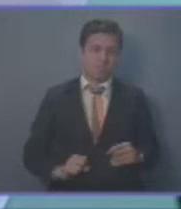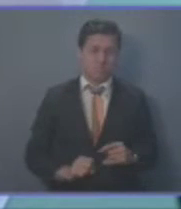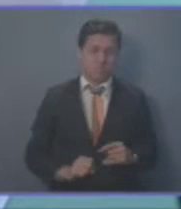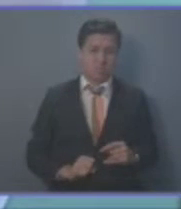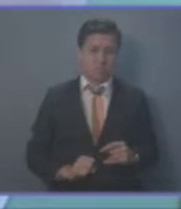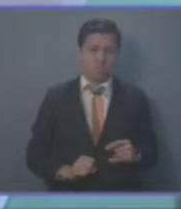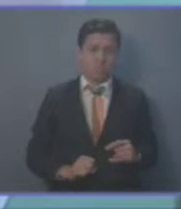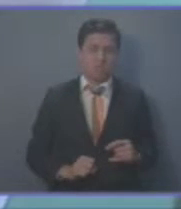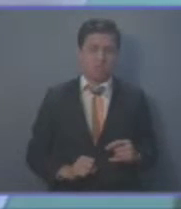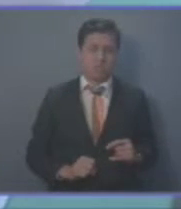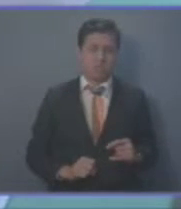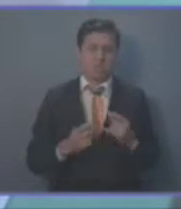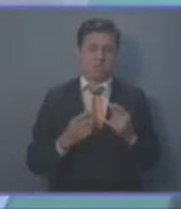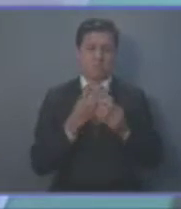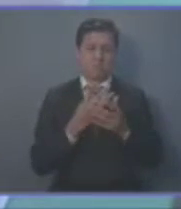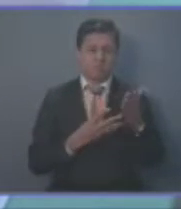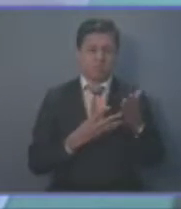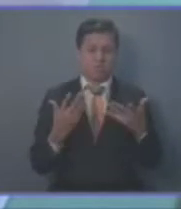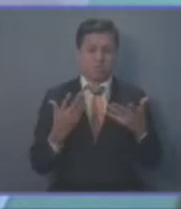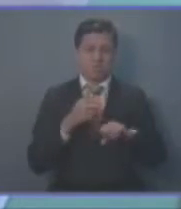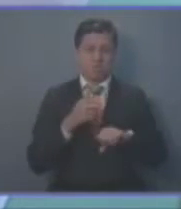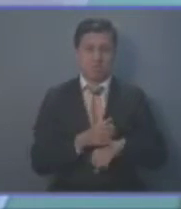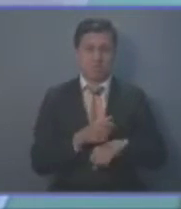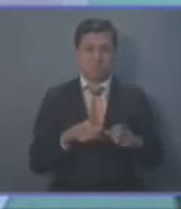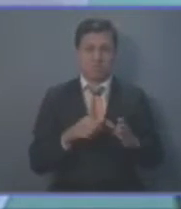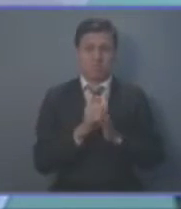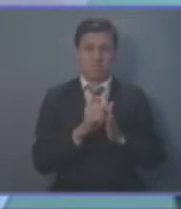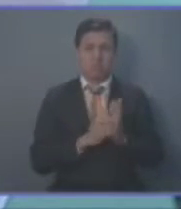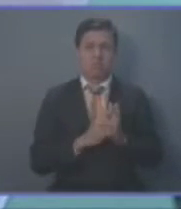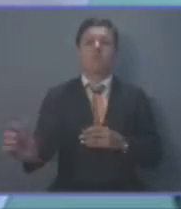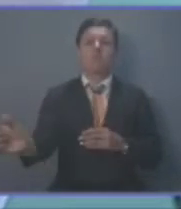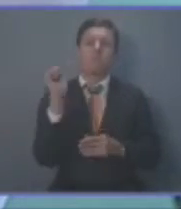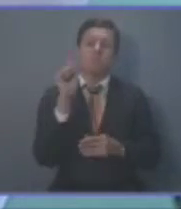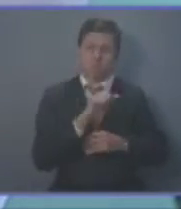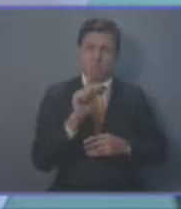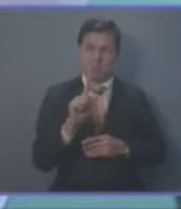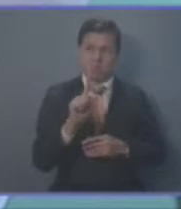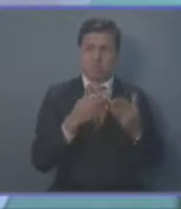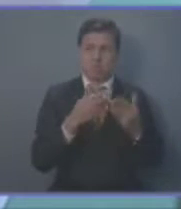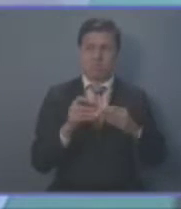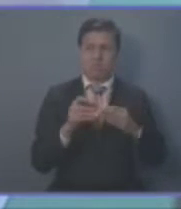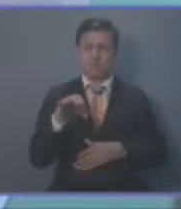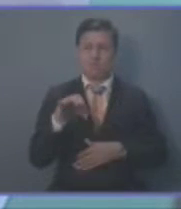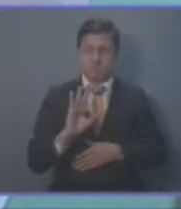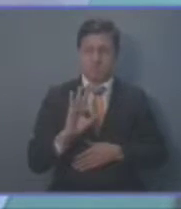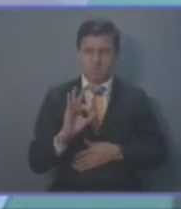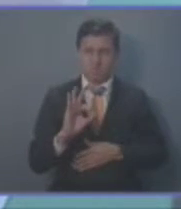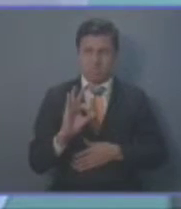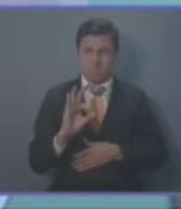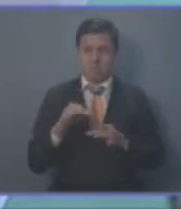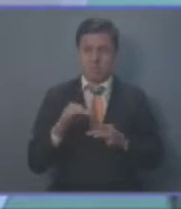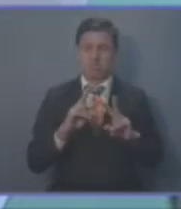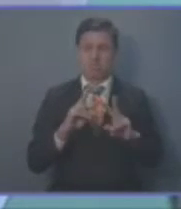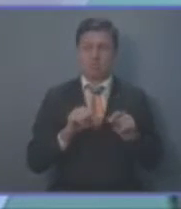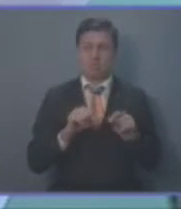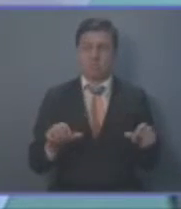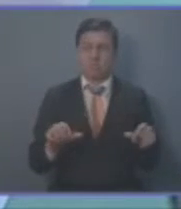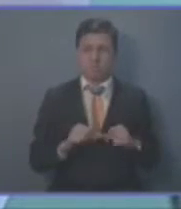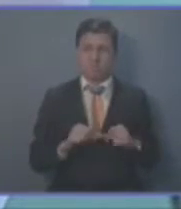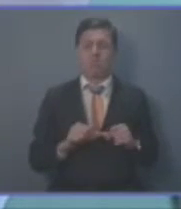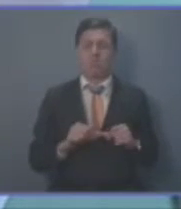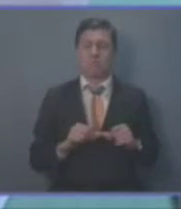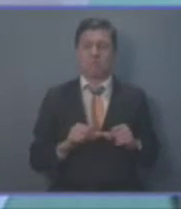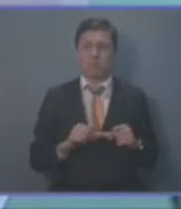que la ley de dicho fondo establece en su artículo 11, literal F, como una de las áreas a financiar